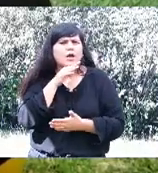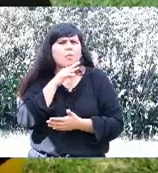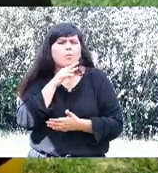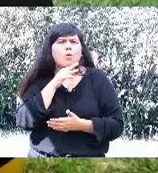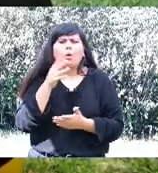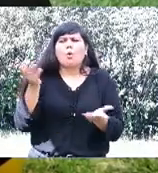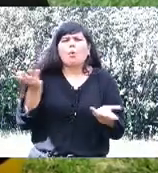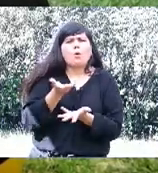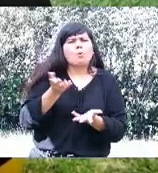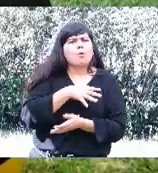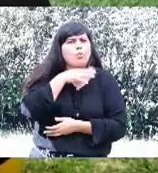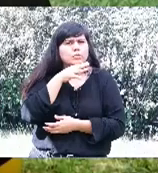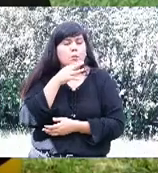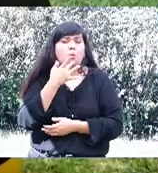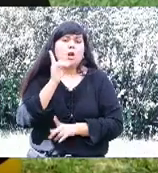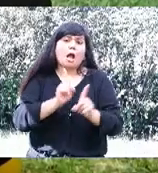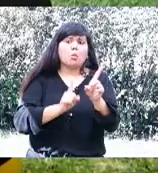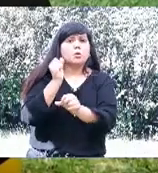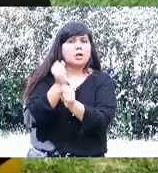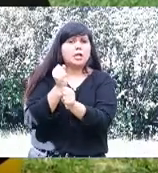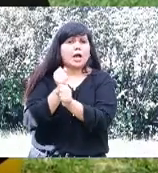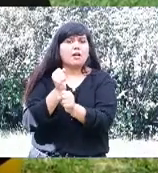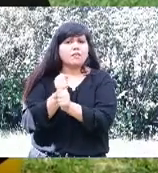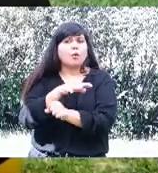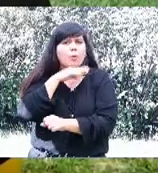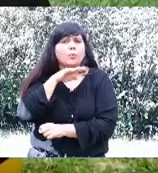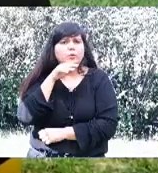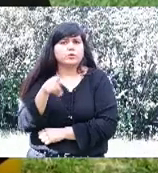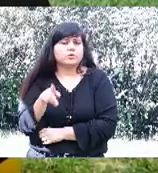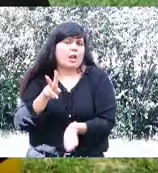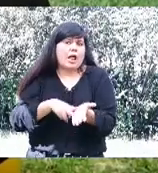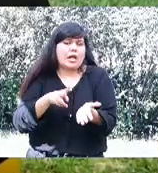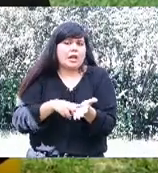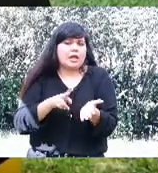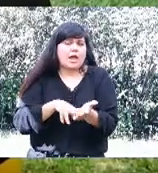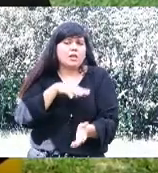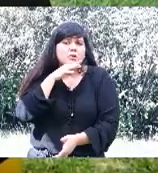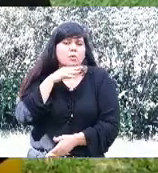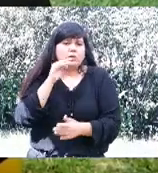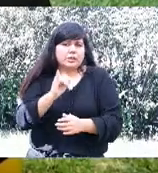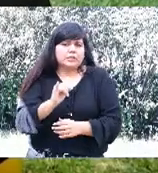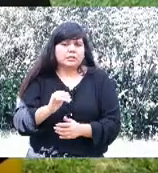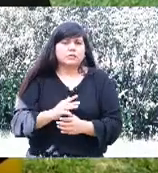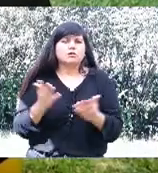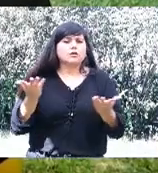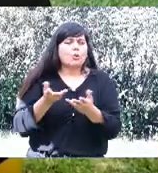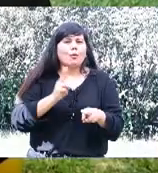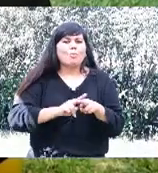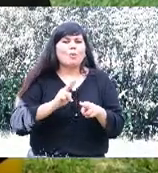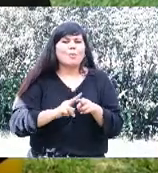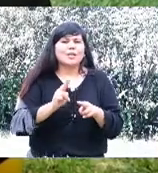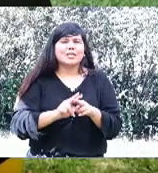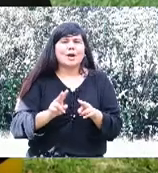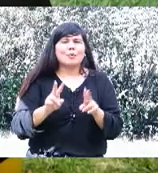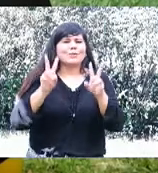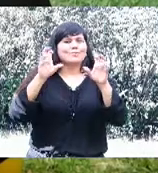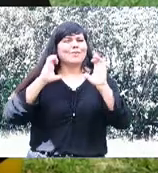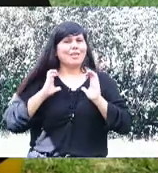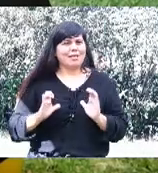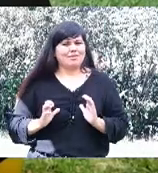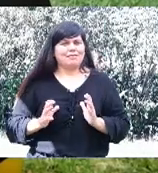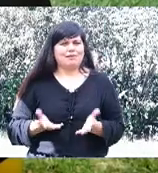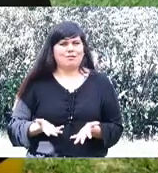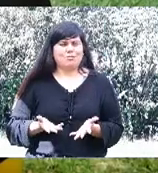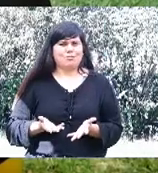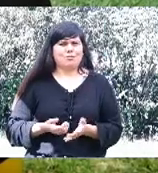e porque se está usando la pega también eso en la realidad digamos se se usa entonces hay que ver cómo implementamos cuestiones más bien éticas